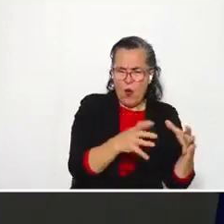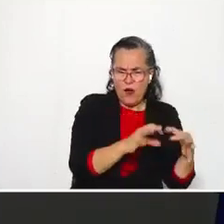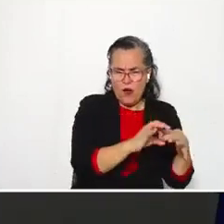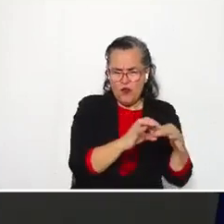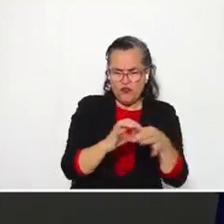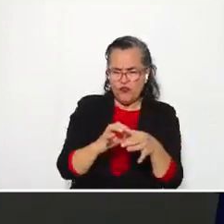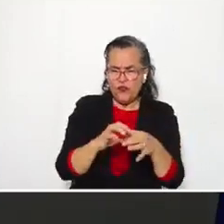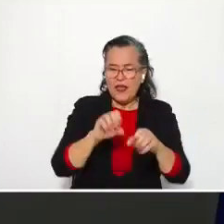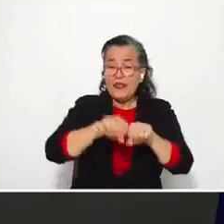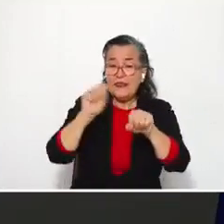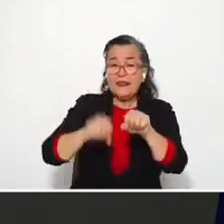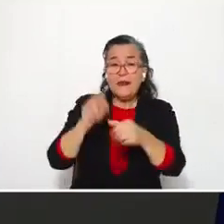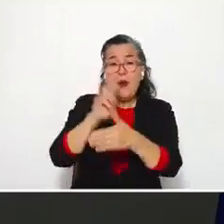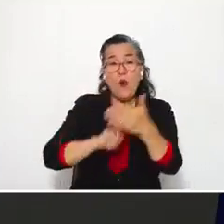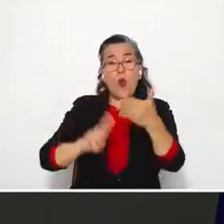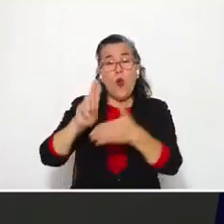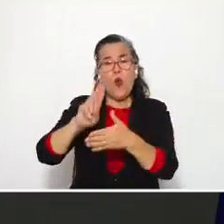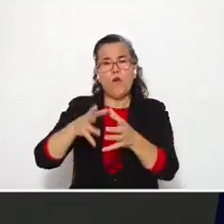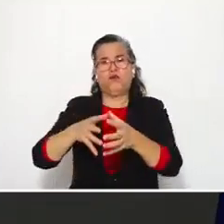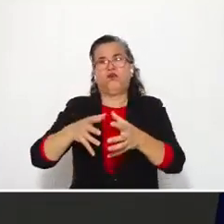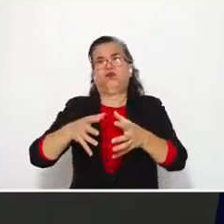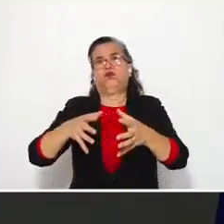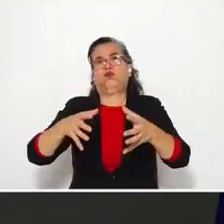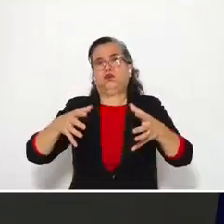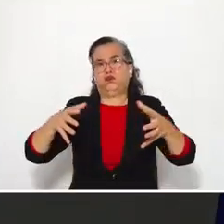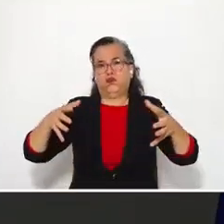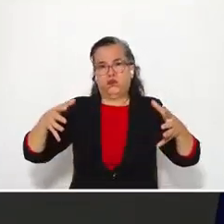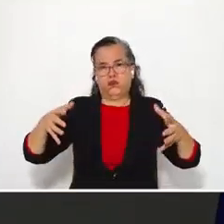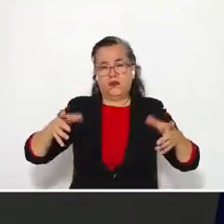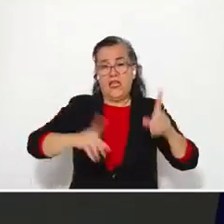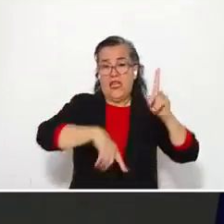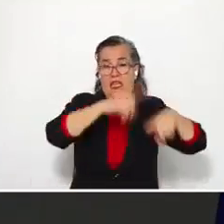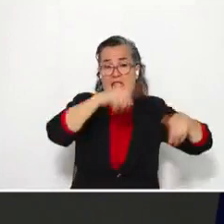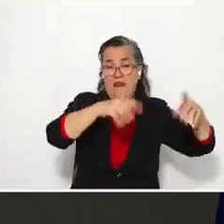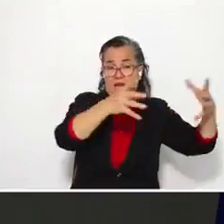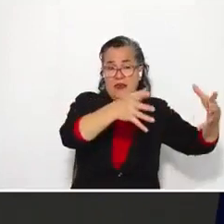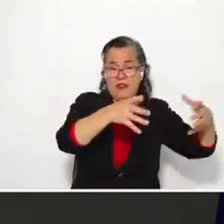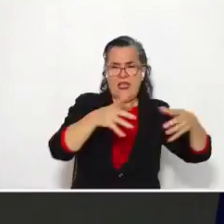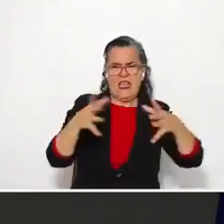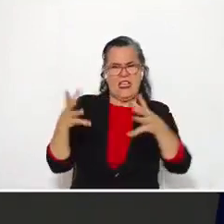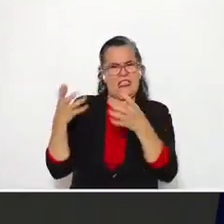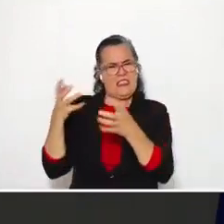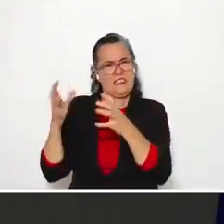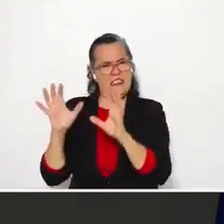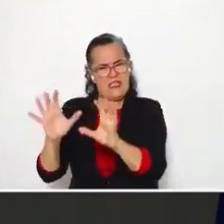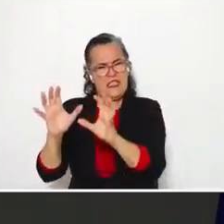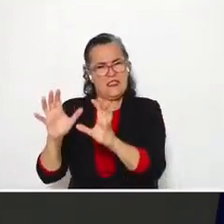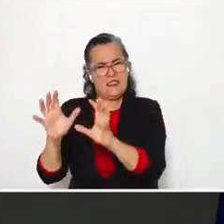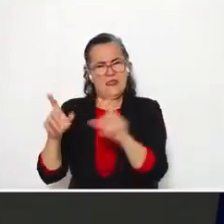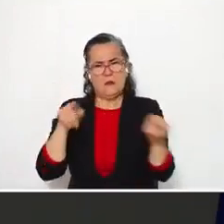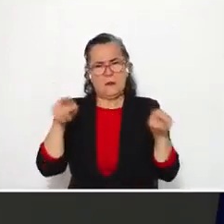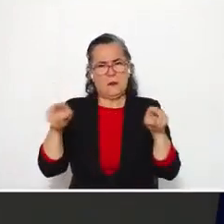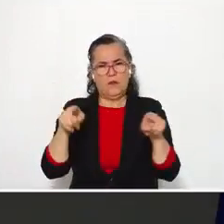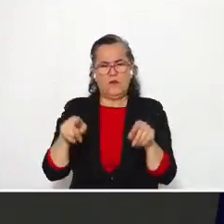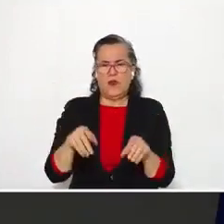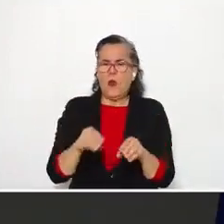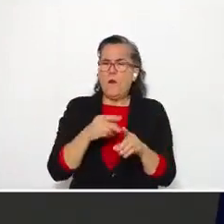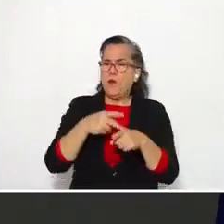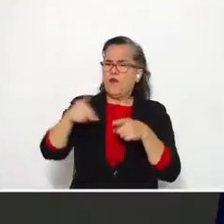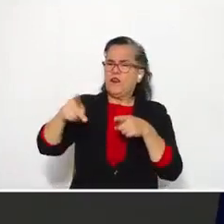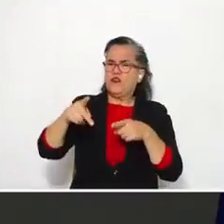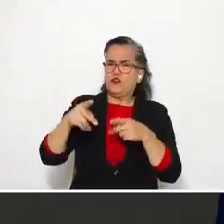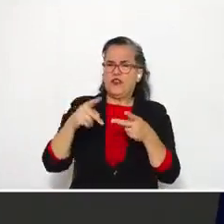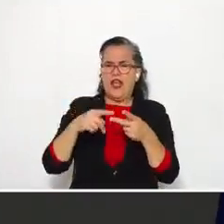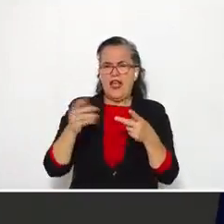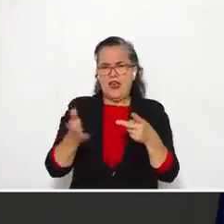sistema universitario han crecido en diversidad y en intensidad. Preparar profesionales,